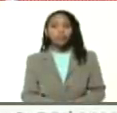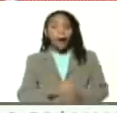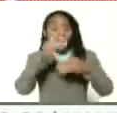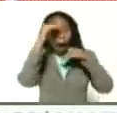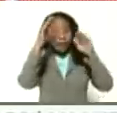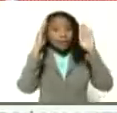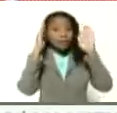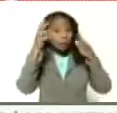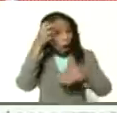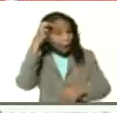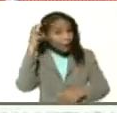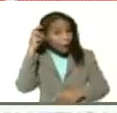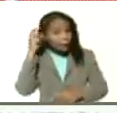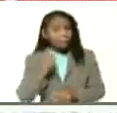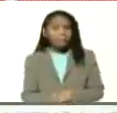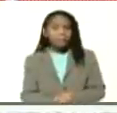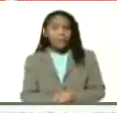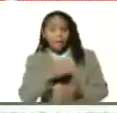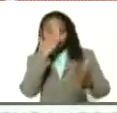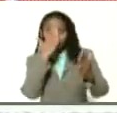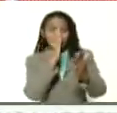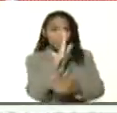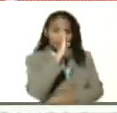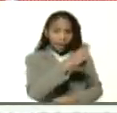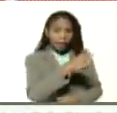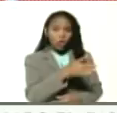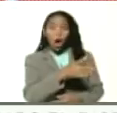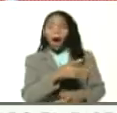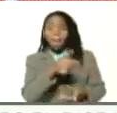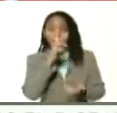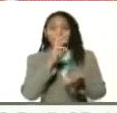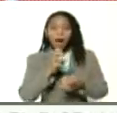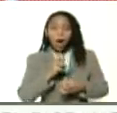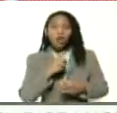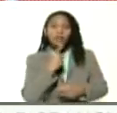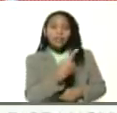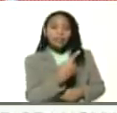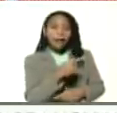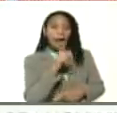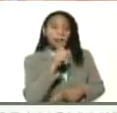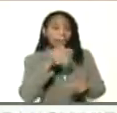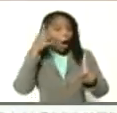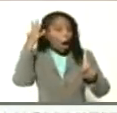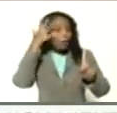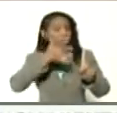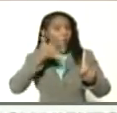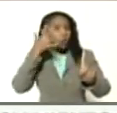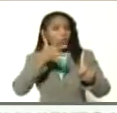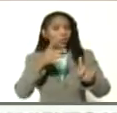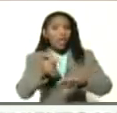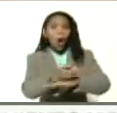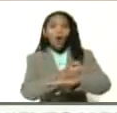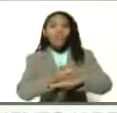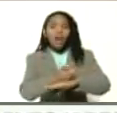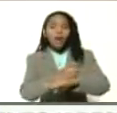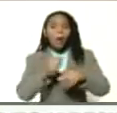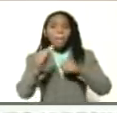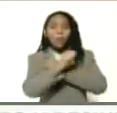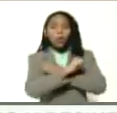Atención, canciller. Directamente el banco dice, es una instrucción del gobierno de